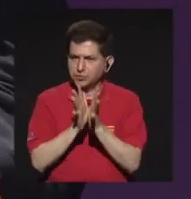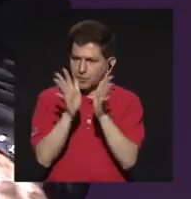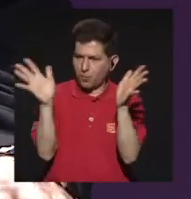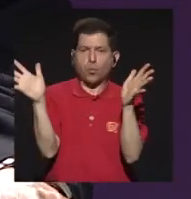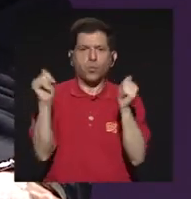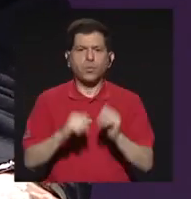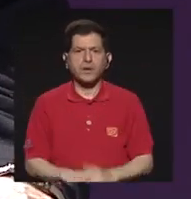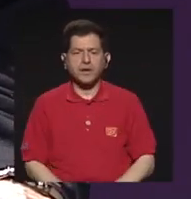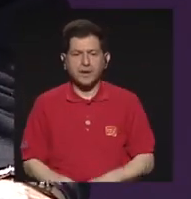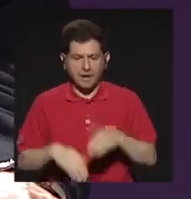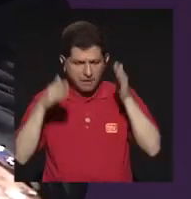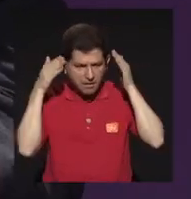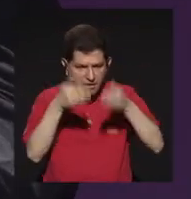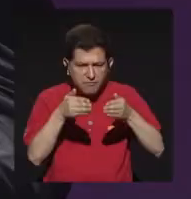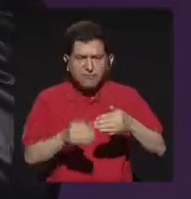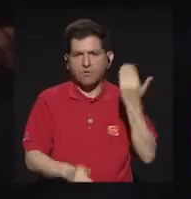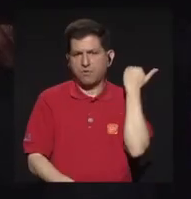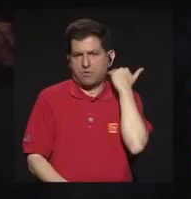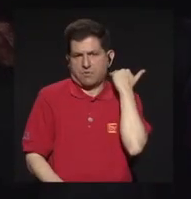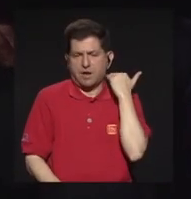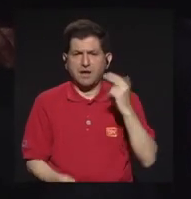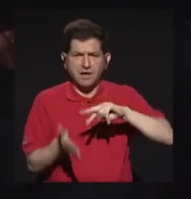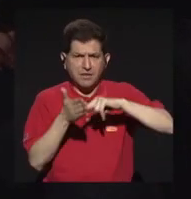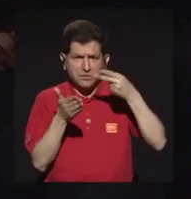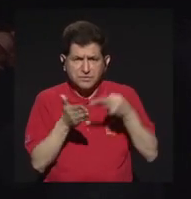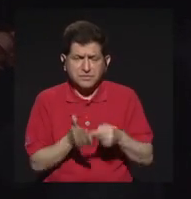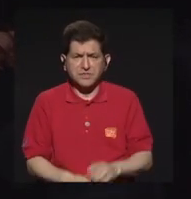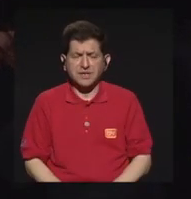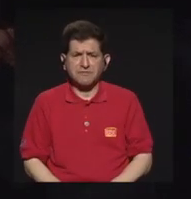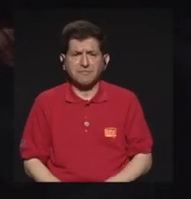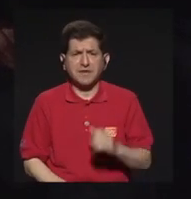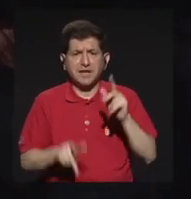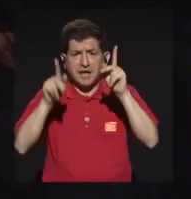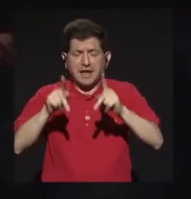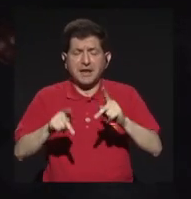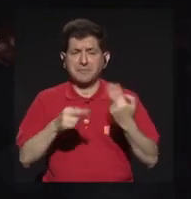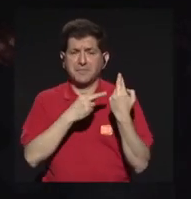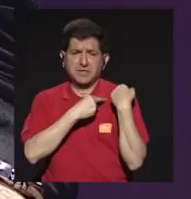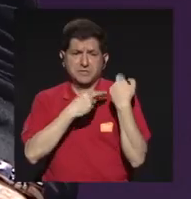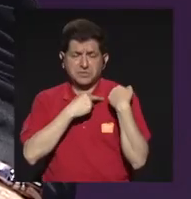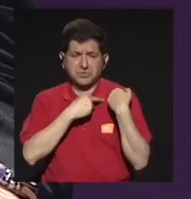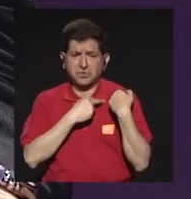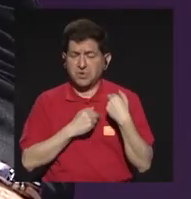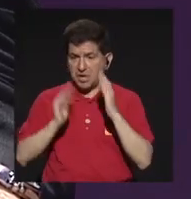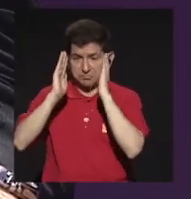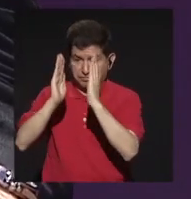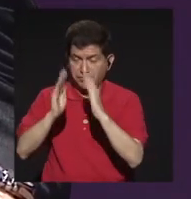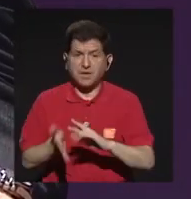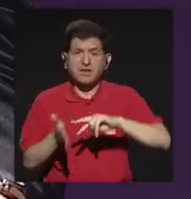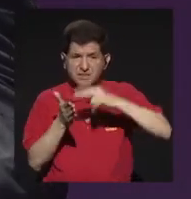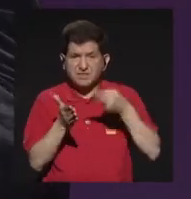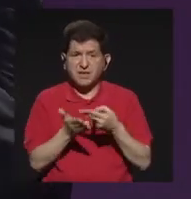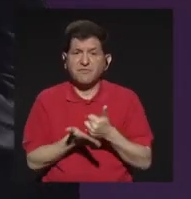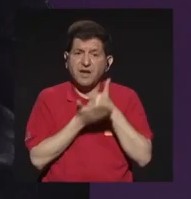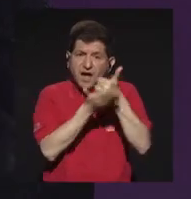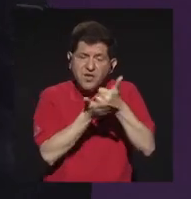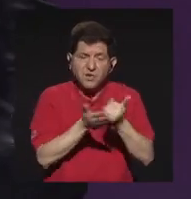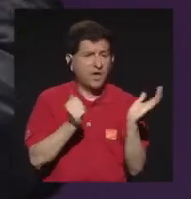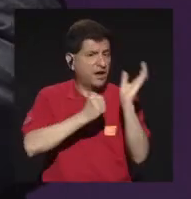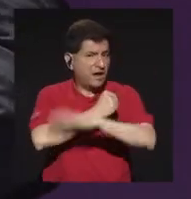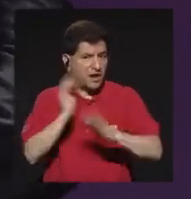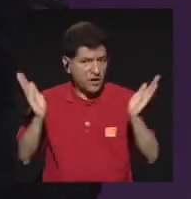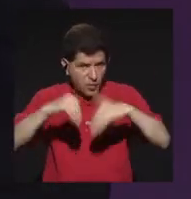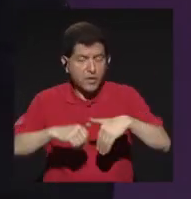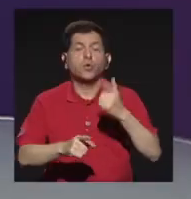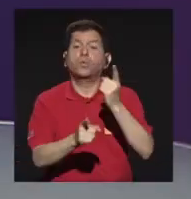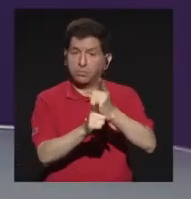hacia la víctima decías que deja lejos el feminicida y eso contribuye a la impunidad de entonces esto contribuye a la impunidad